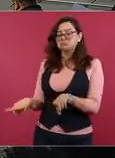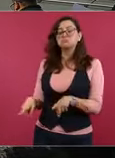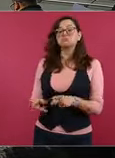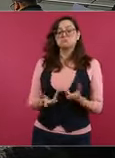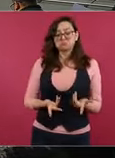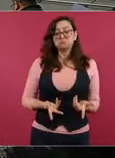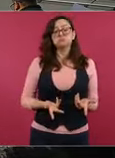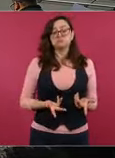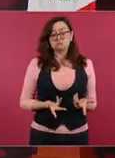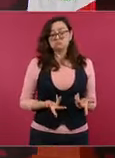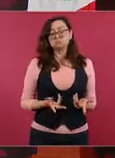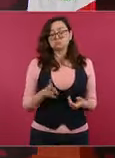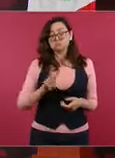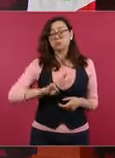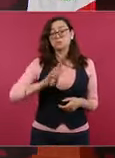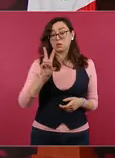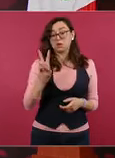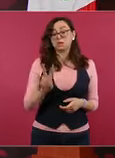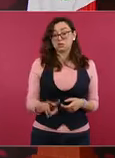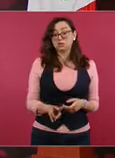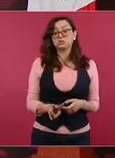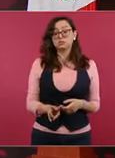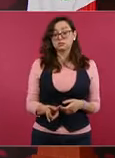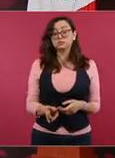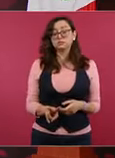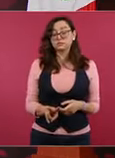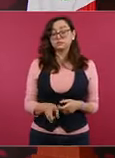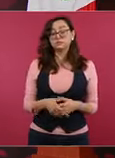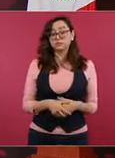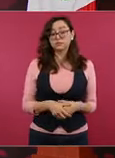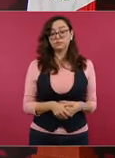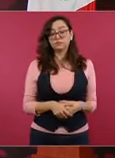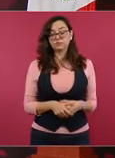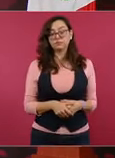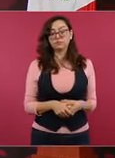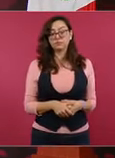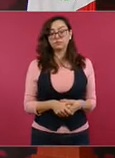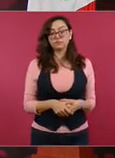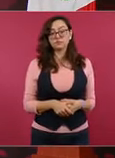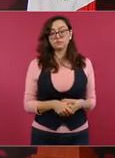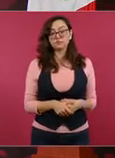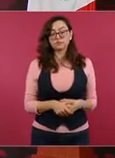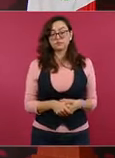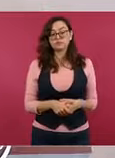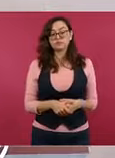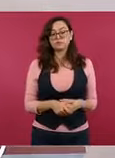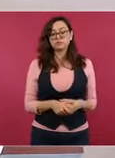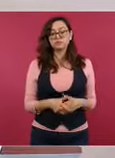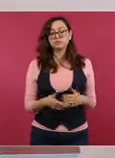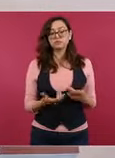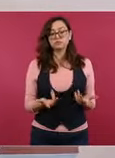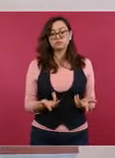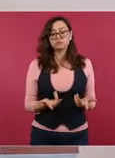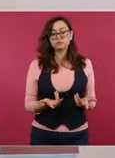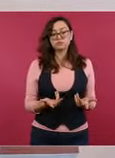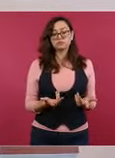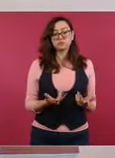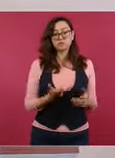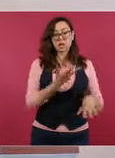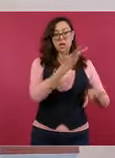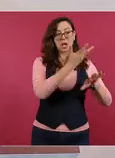Y había bastante relación económica y comercial con